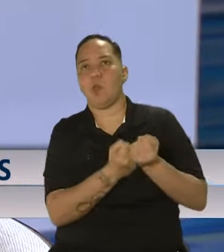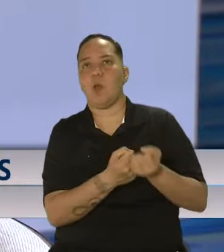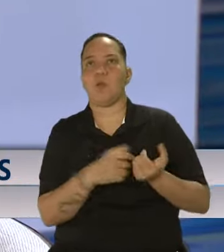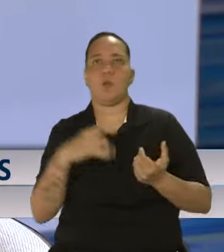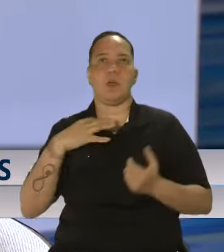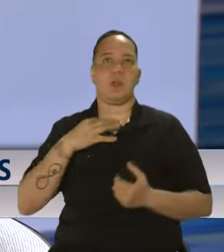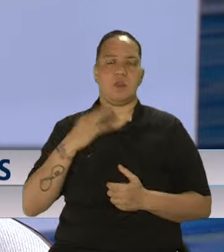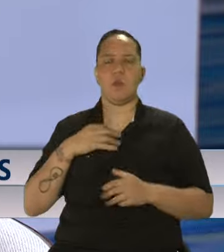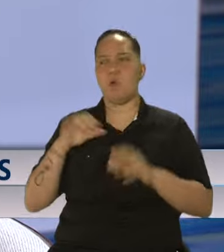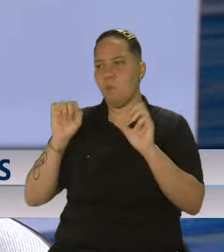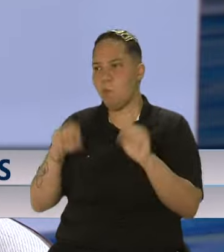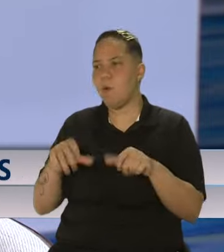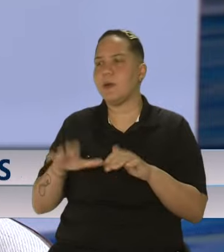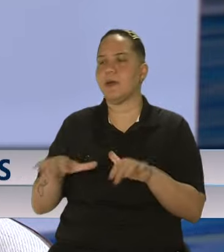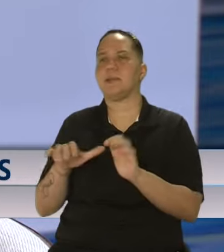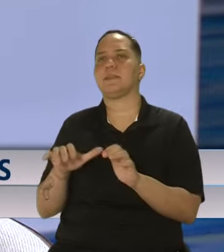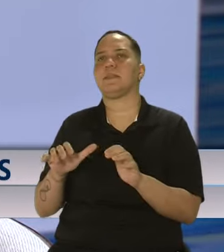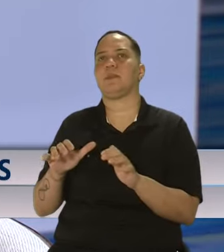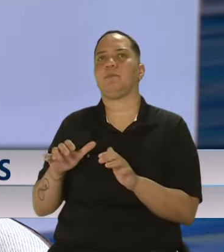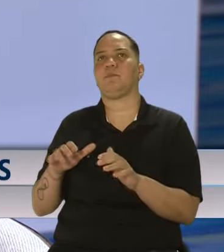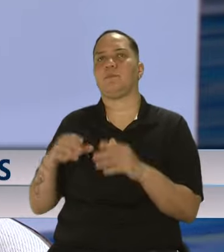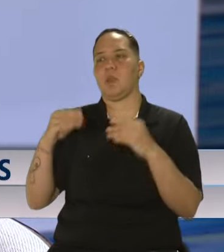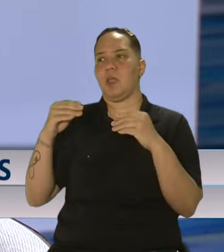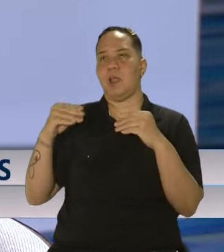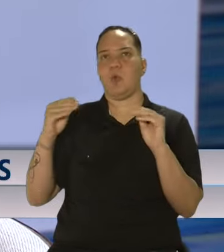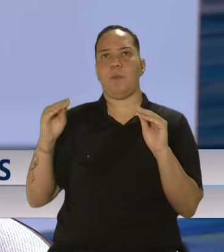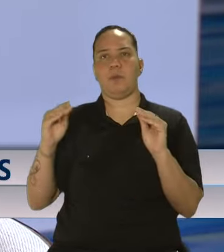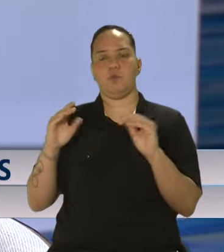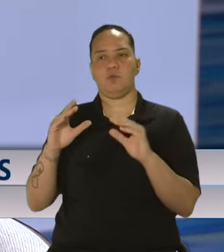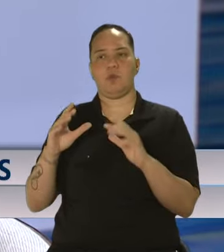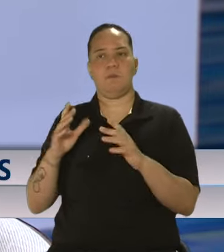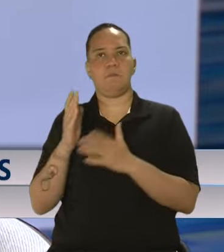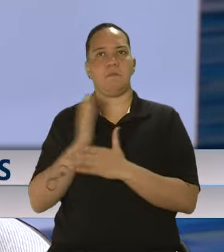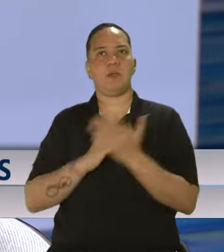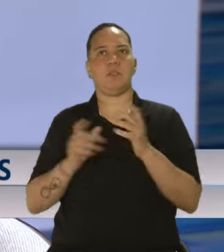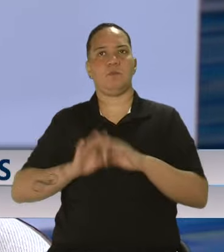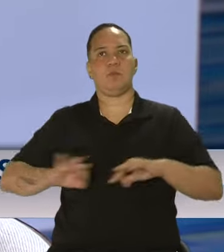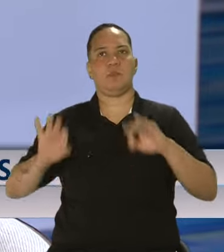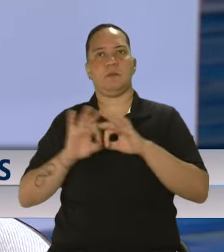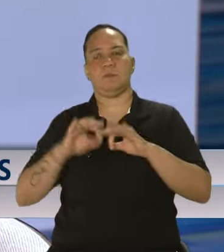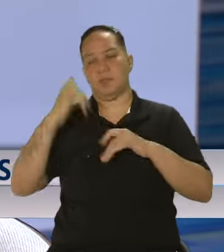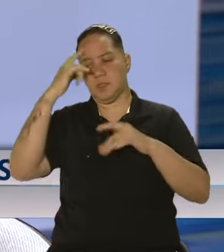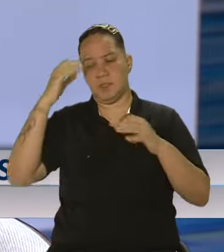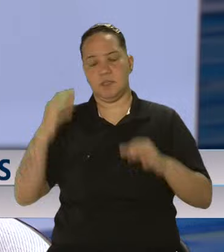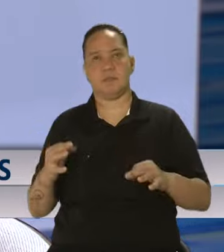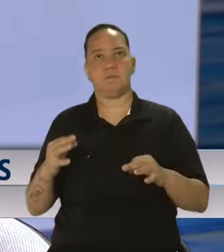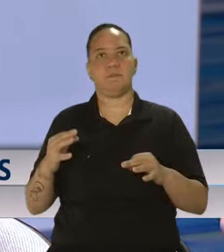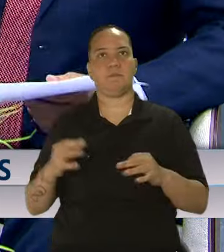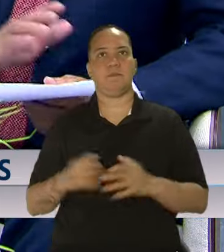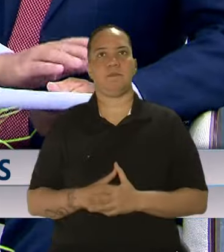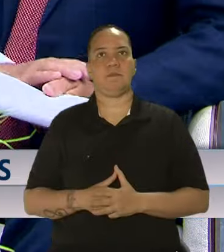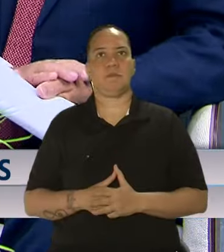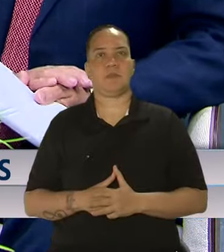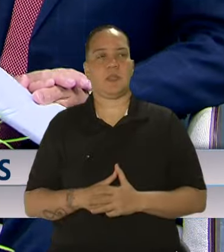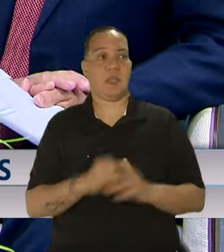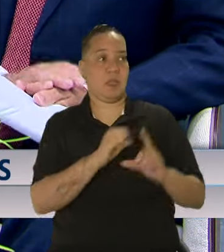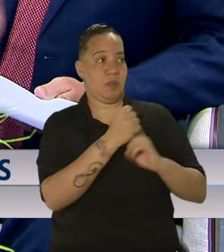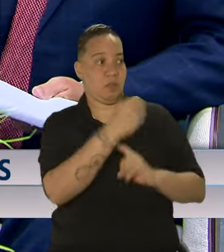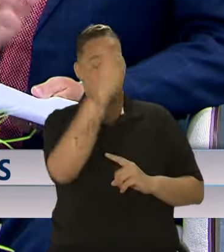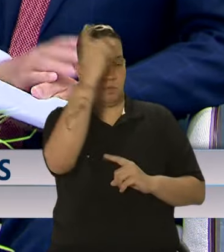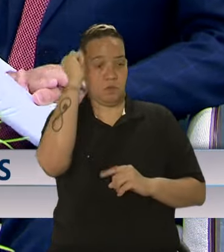el comercio siempre ha sido un factor importante para la toma de decisiones humanas en el caso de Donald Trump sería un